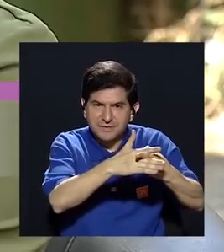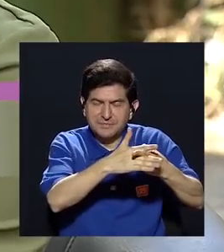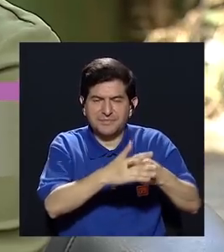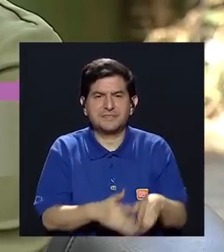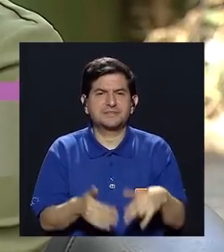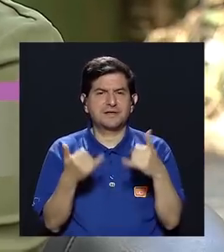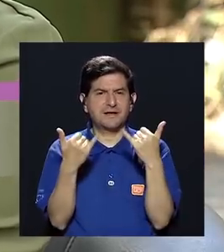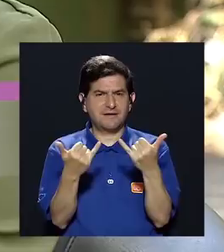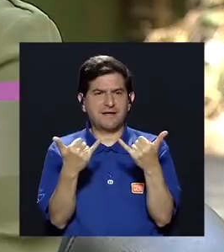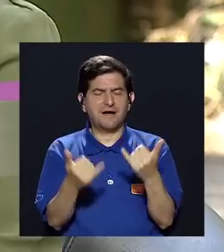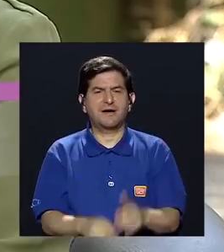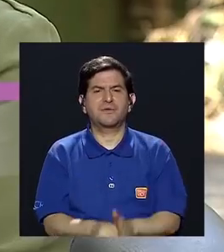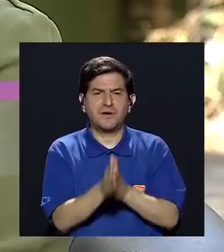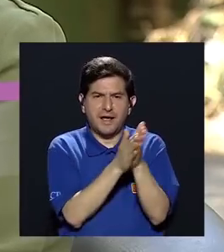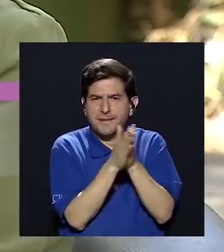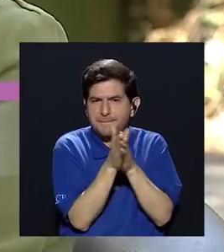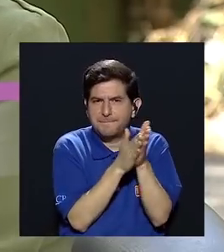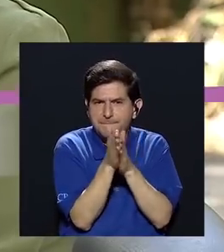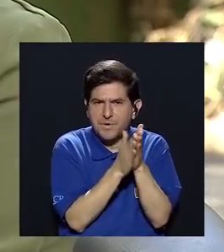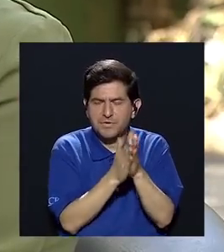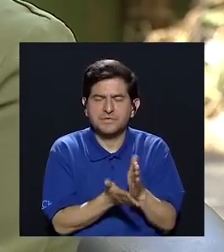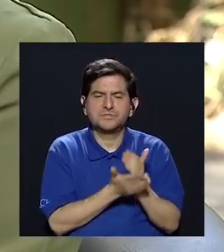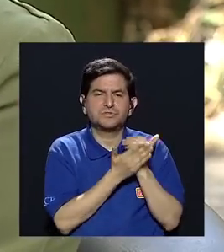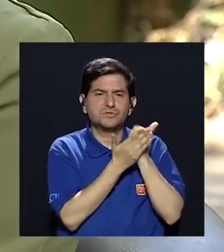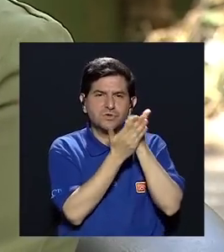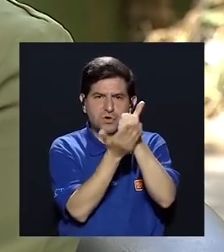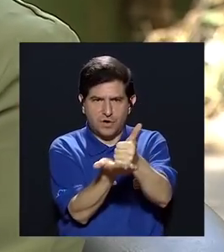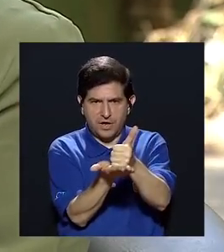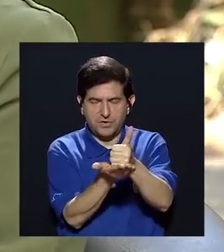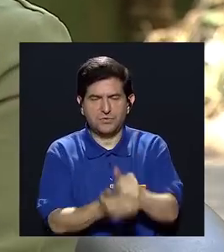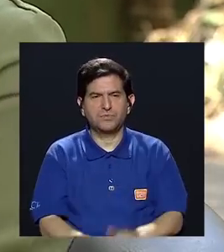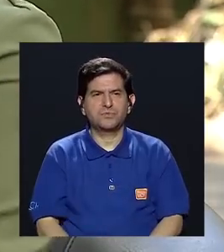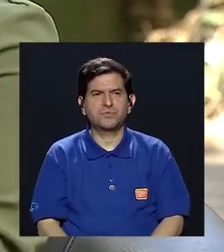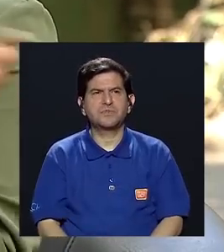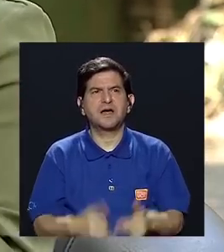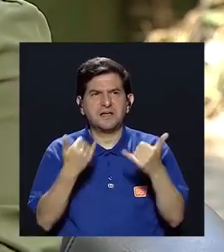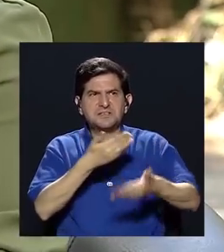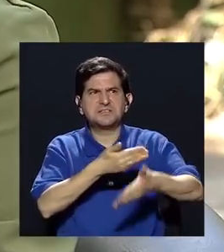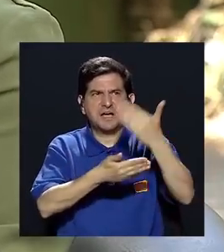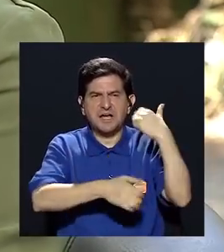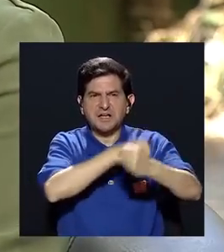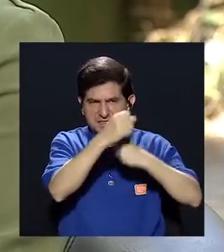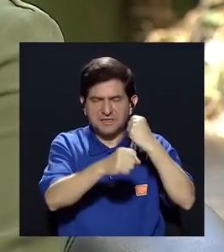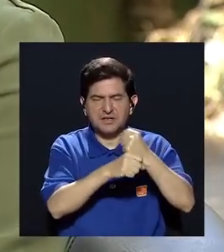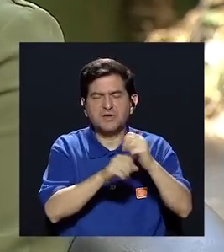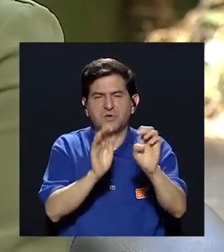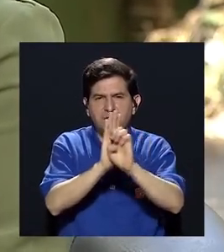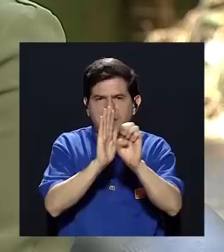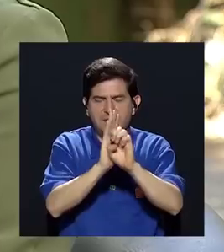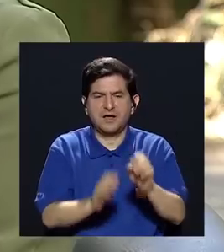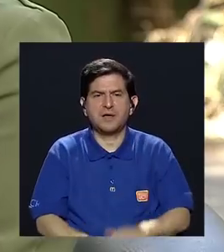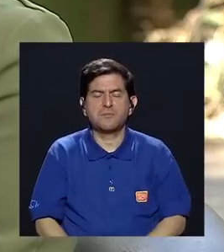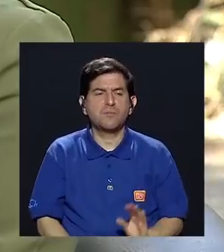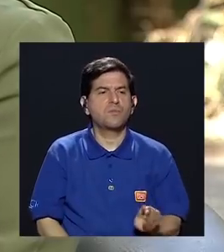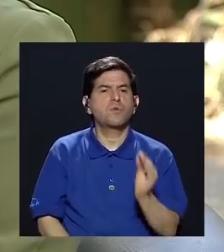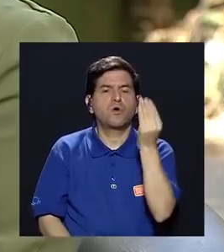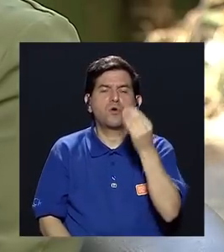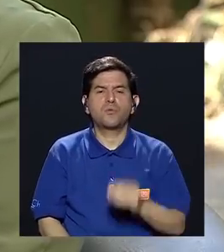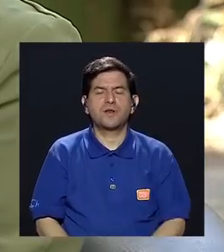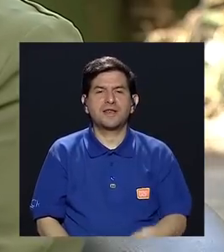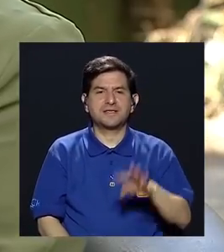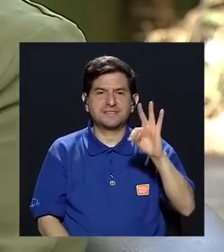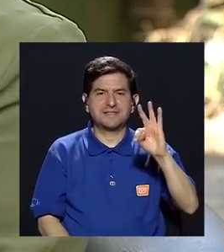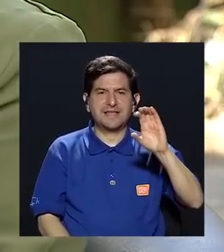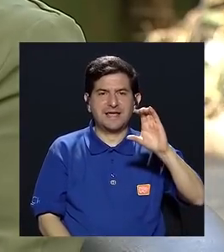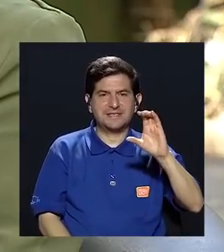a aprovechar, digamos, la colaboración. Bueno, no empezando, hace muchos años recibimos, por ejemplo, muchachos que están haciendo el